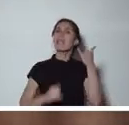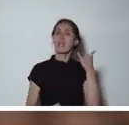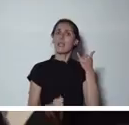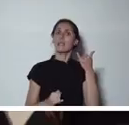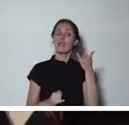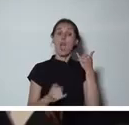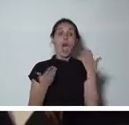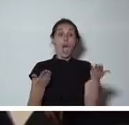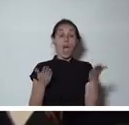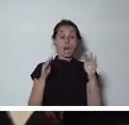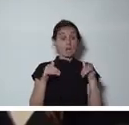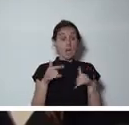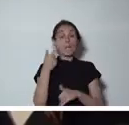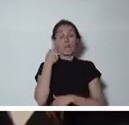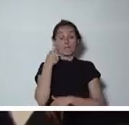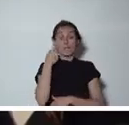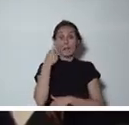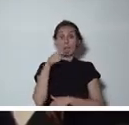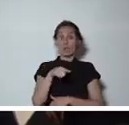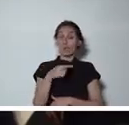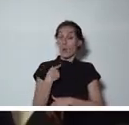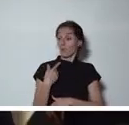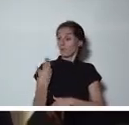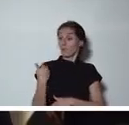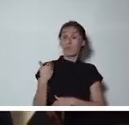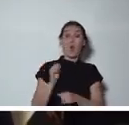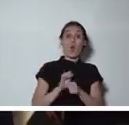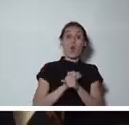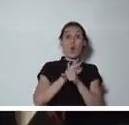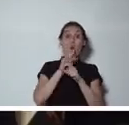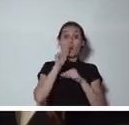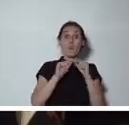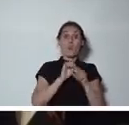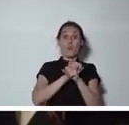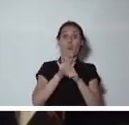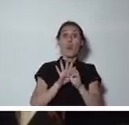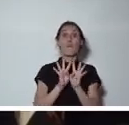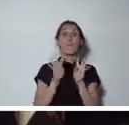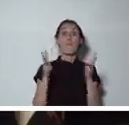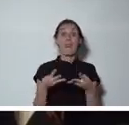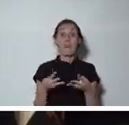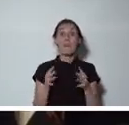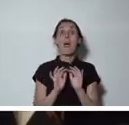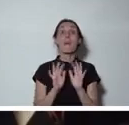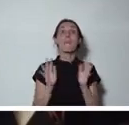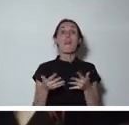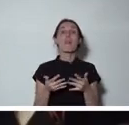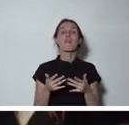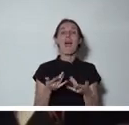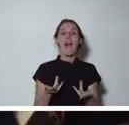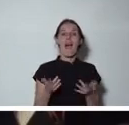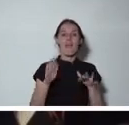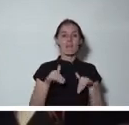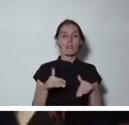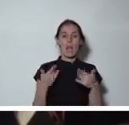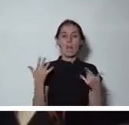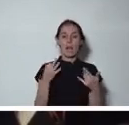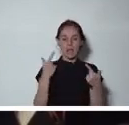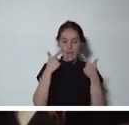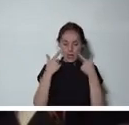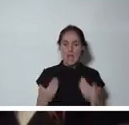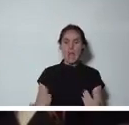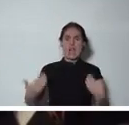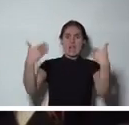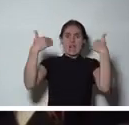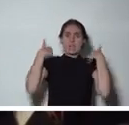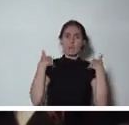y la pandemia lo ha dejado de manifiesto de una forma clarísima sostenida injustamente sobre los cuerpos de más de la mitad de la población